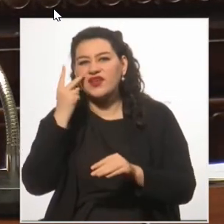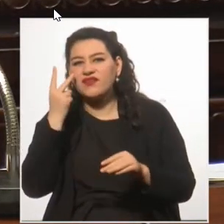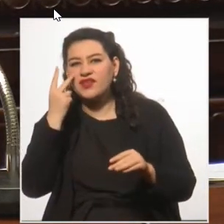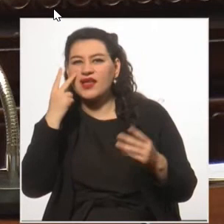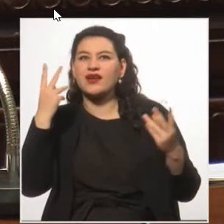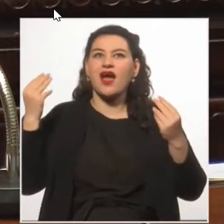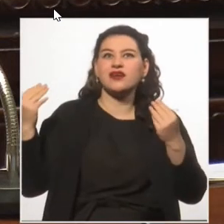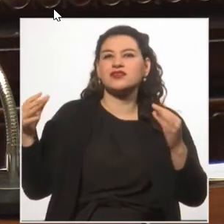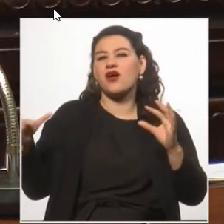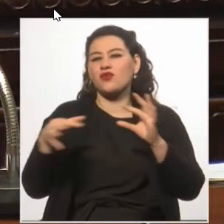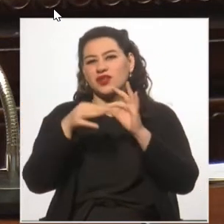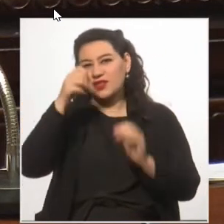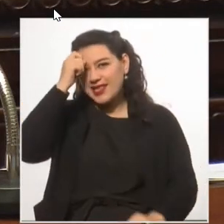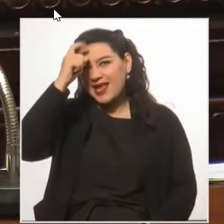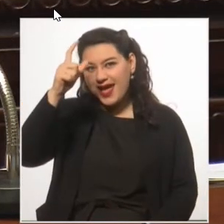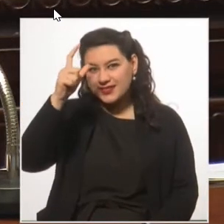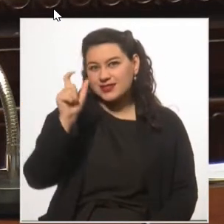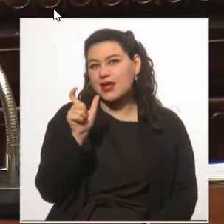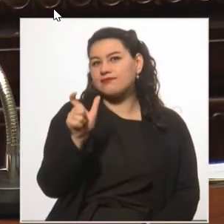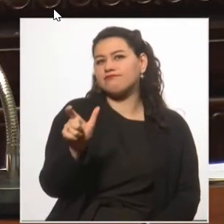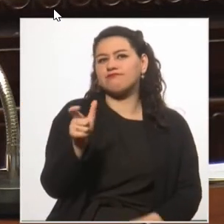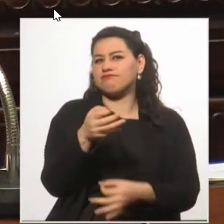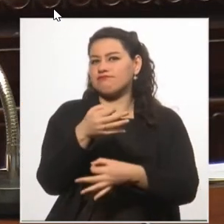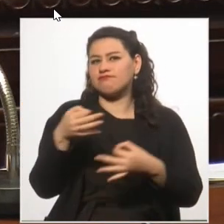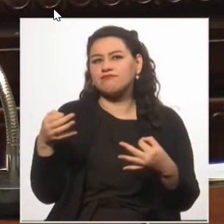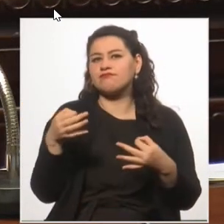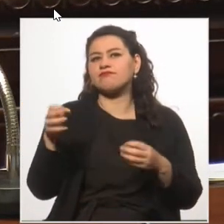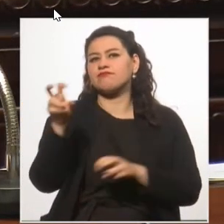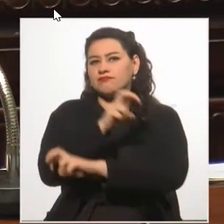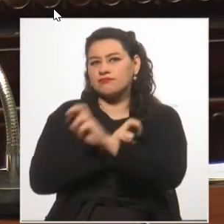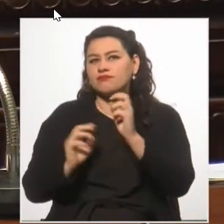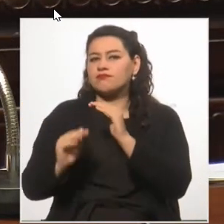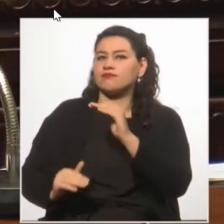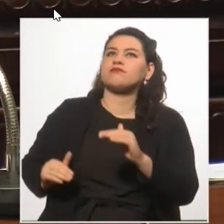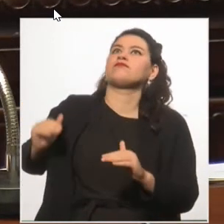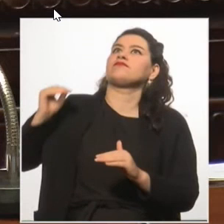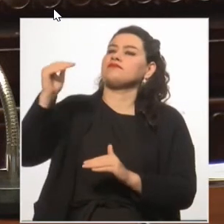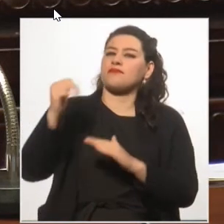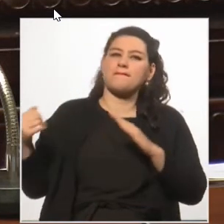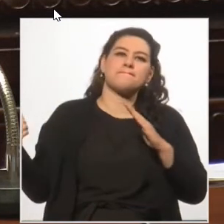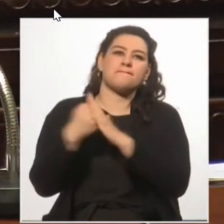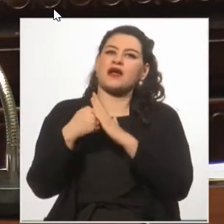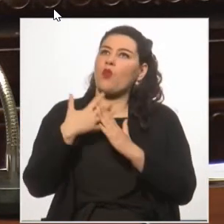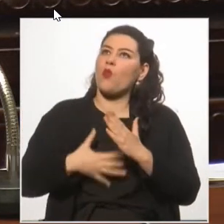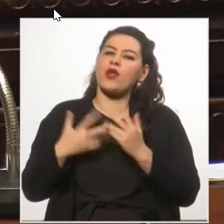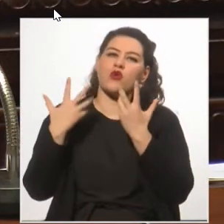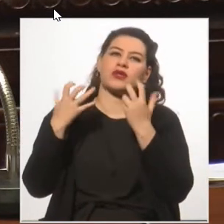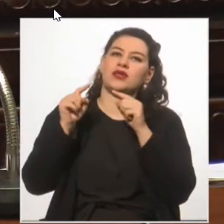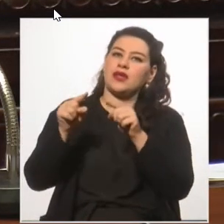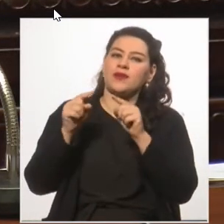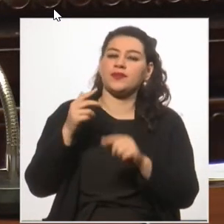de la inteligencia, el término ideal al que asciende la selección humana, rectificando en el